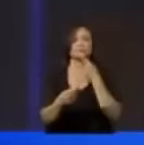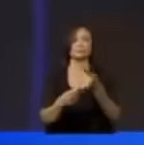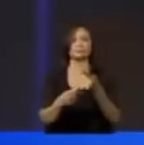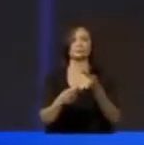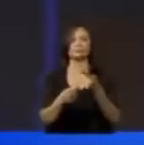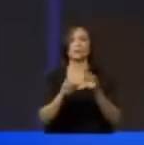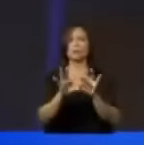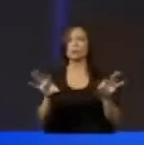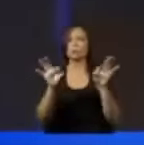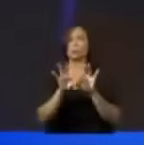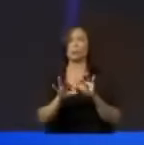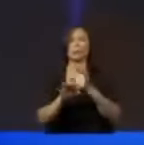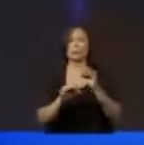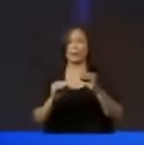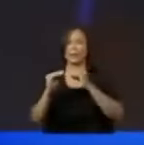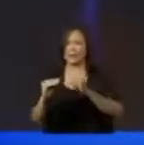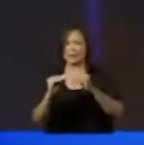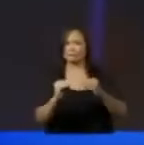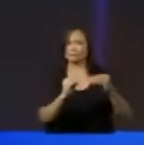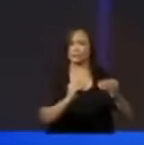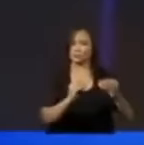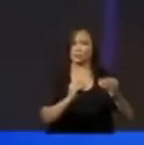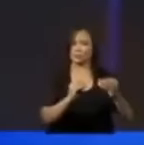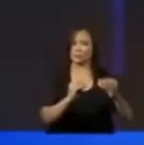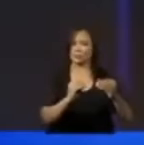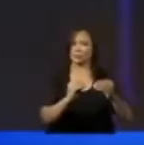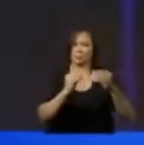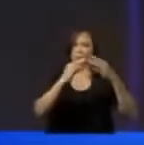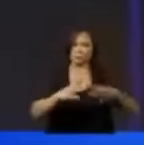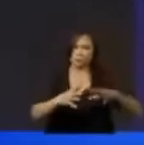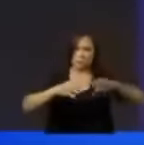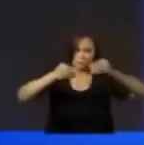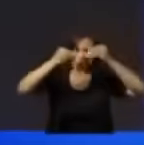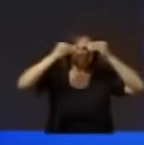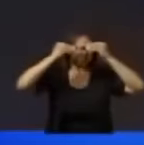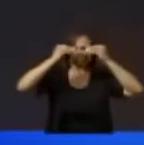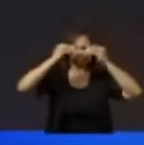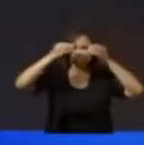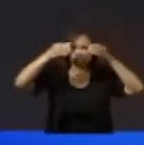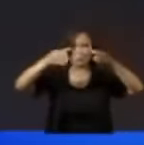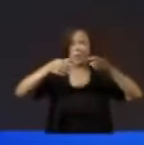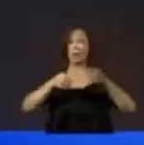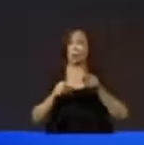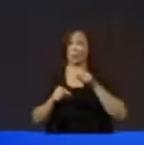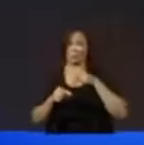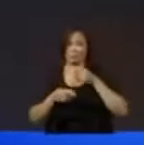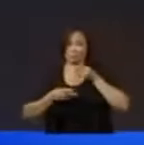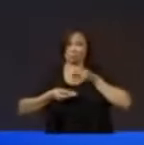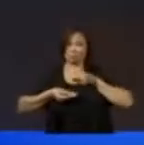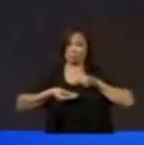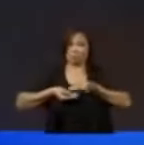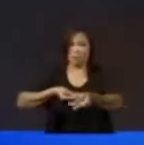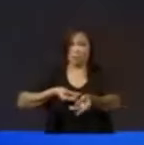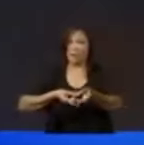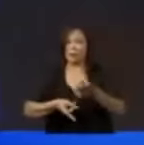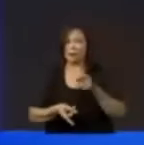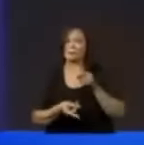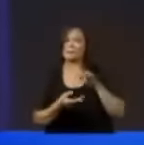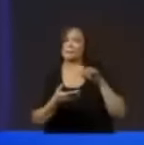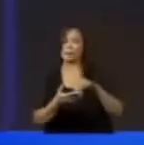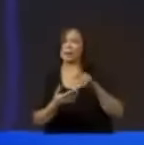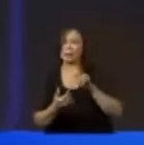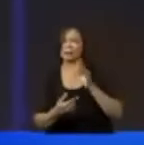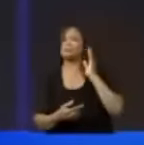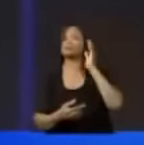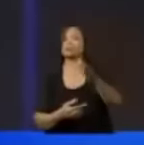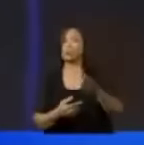una clave importante es la formación de los docentes, de los que se encargarán de preparar a los estudiantes para los